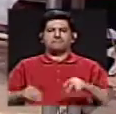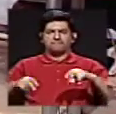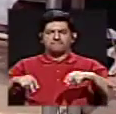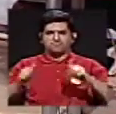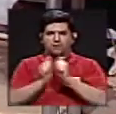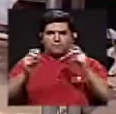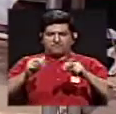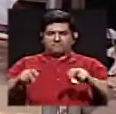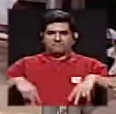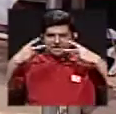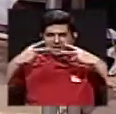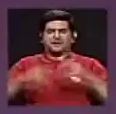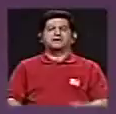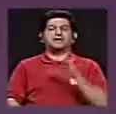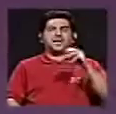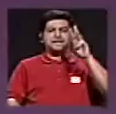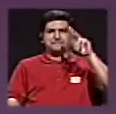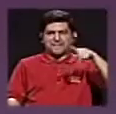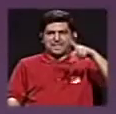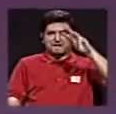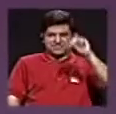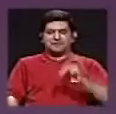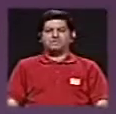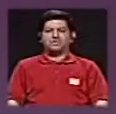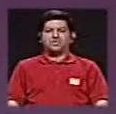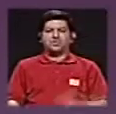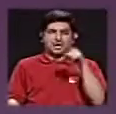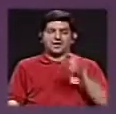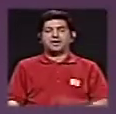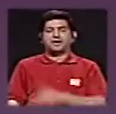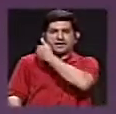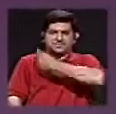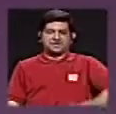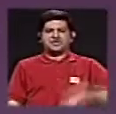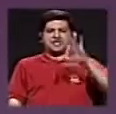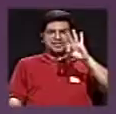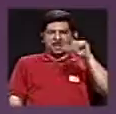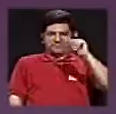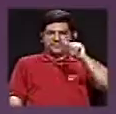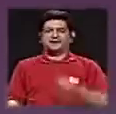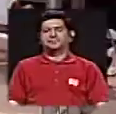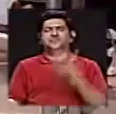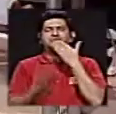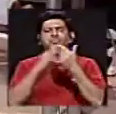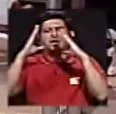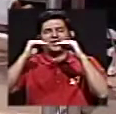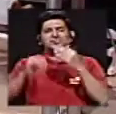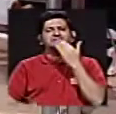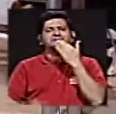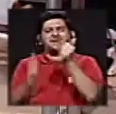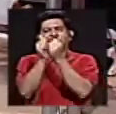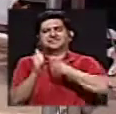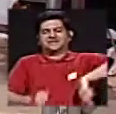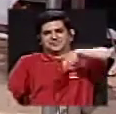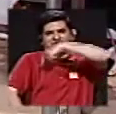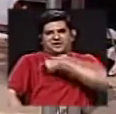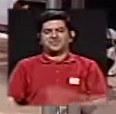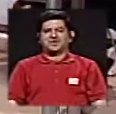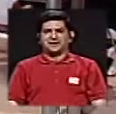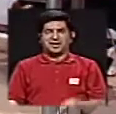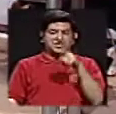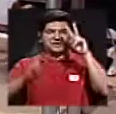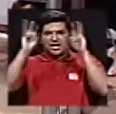patricia mora la presidenta del partido frente amplio buenas noches buenas noches y muchas gracias por estar aquí con nosotros para hablar